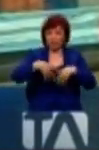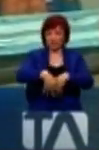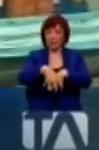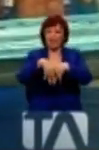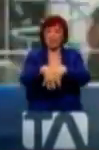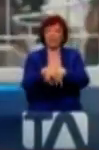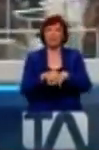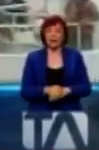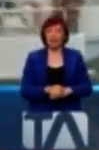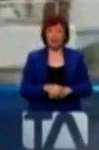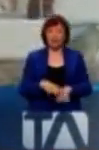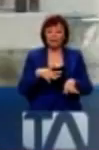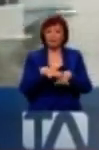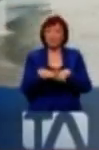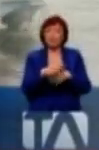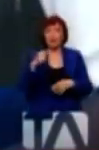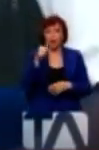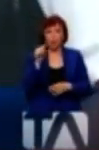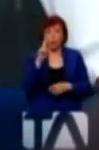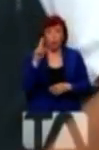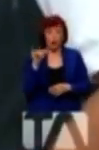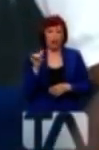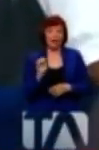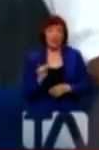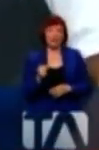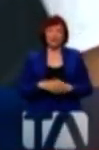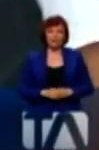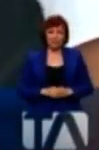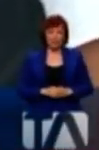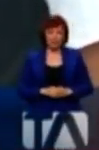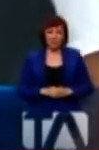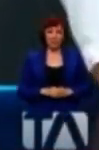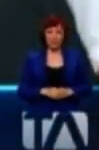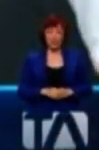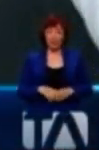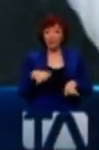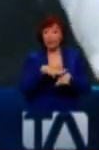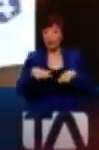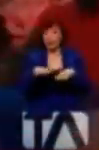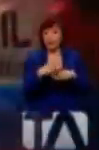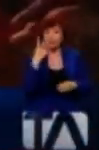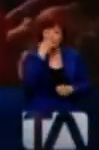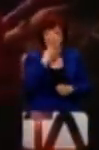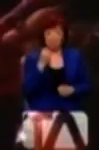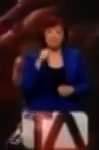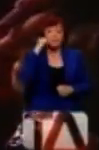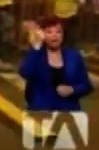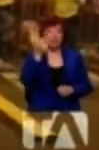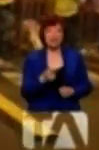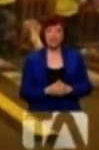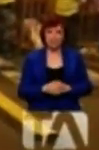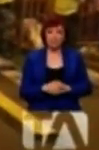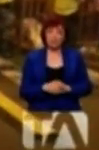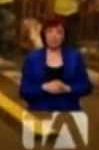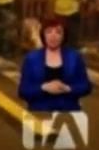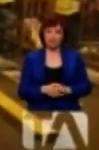náutico. El río Guayas es mi destino. A las 3:30 de la tarde el río Guayas se viste de gala. En el ámbito musical